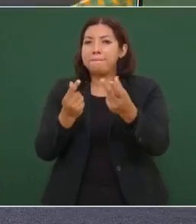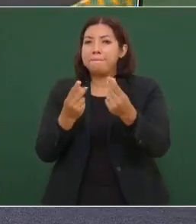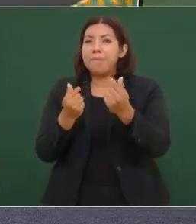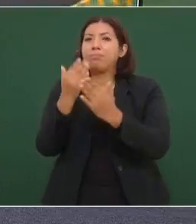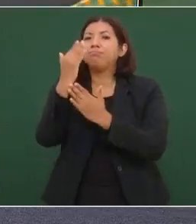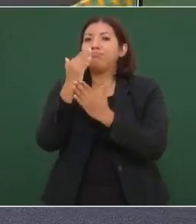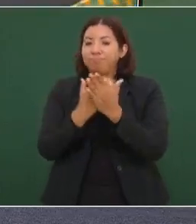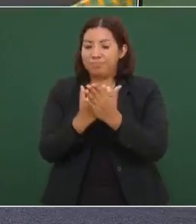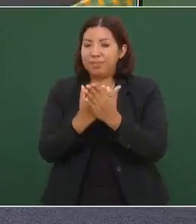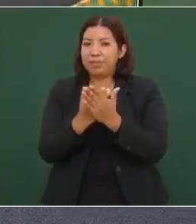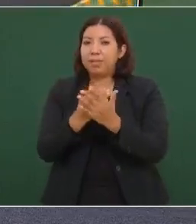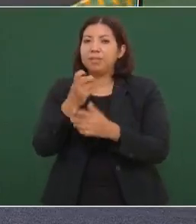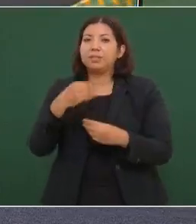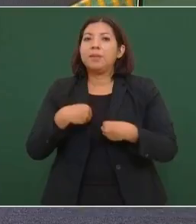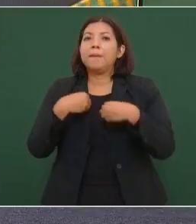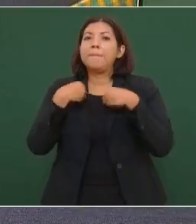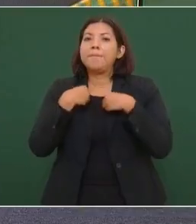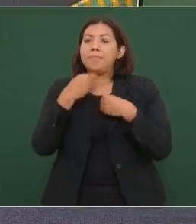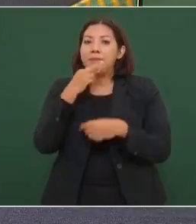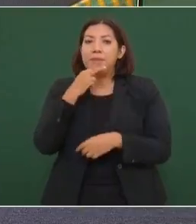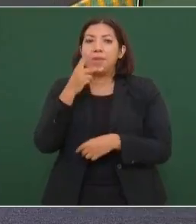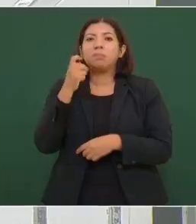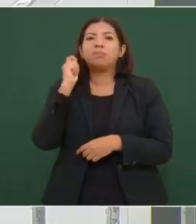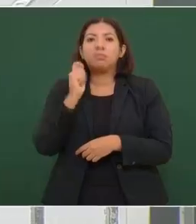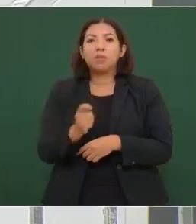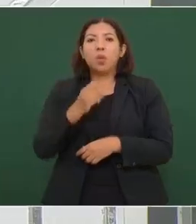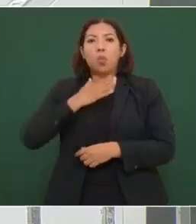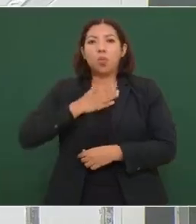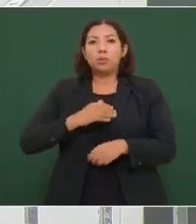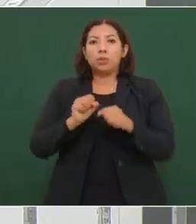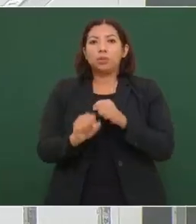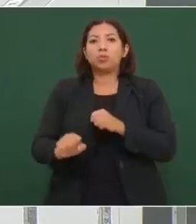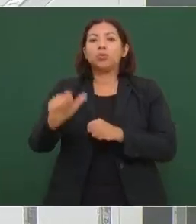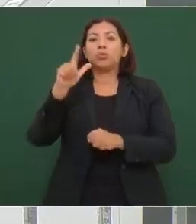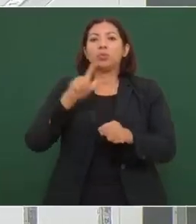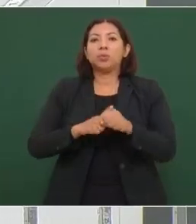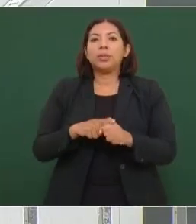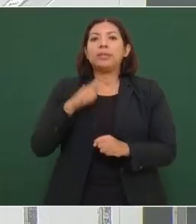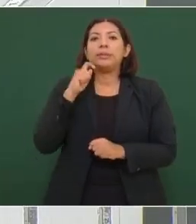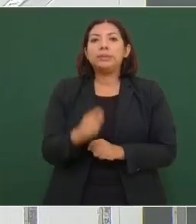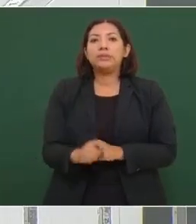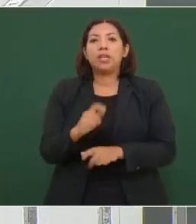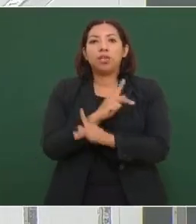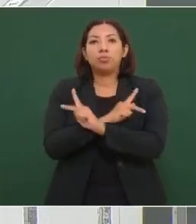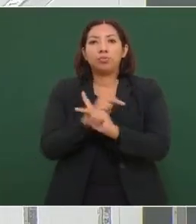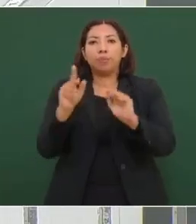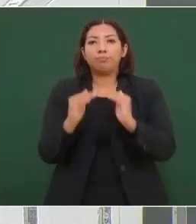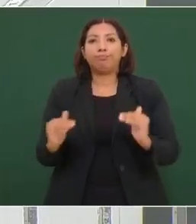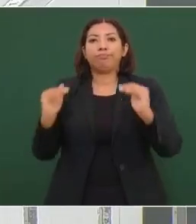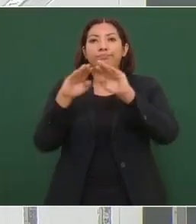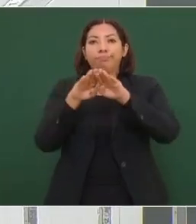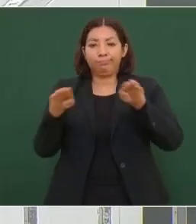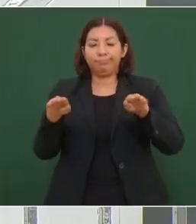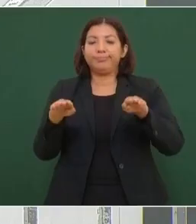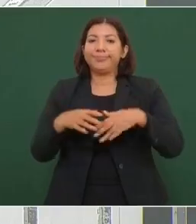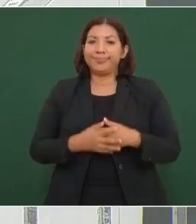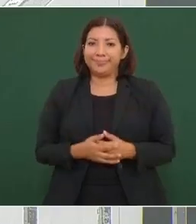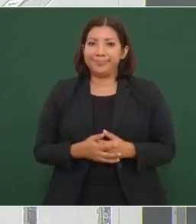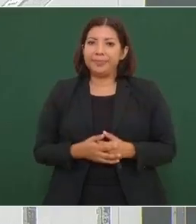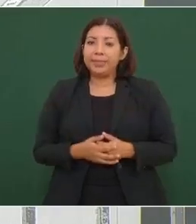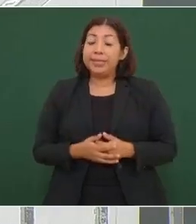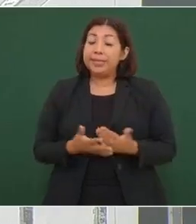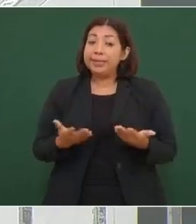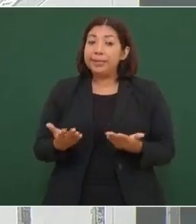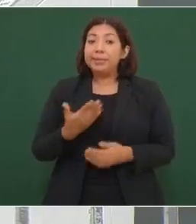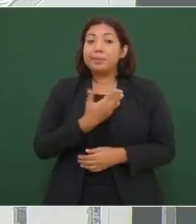vida. Eso es justicia social, eso es acortar las brechas de desigualdad. Y el Tren Maya también, señor presidente, es